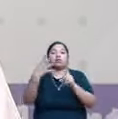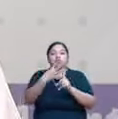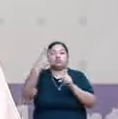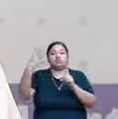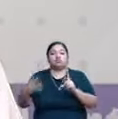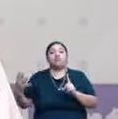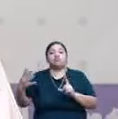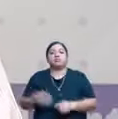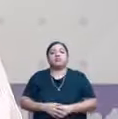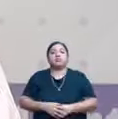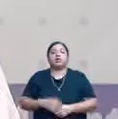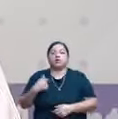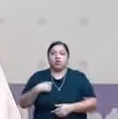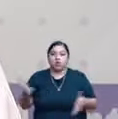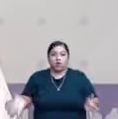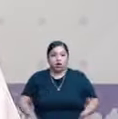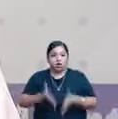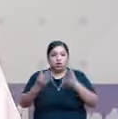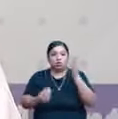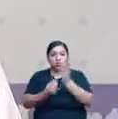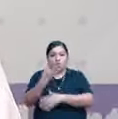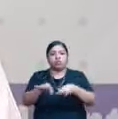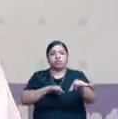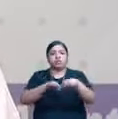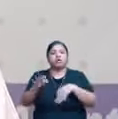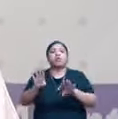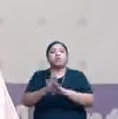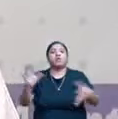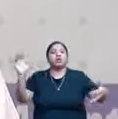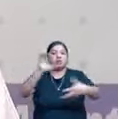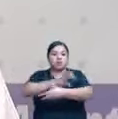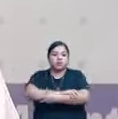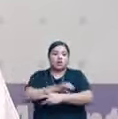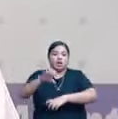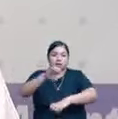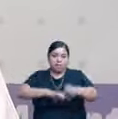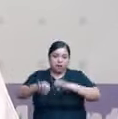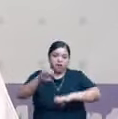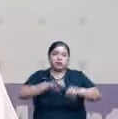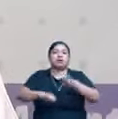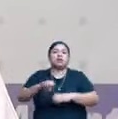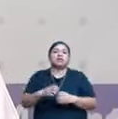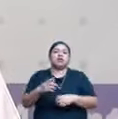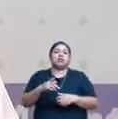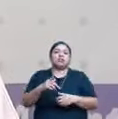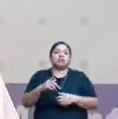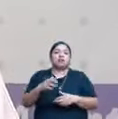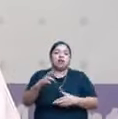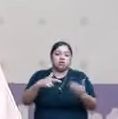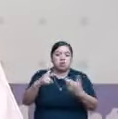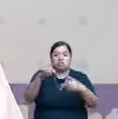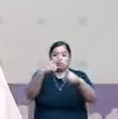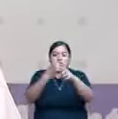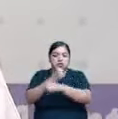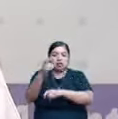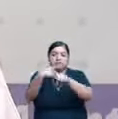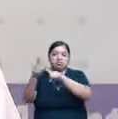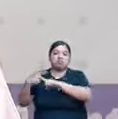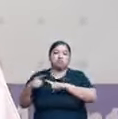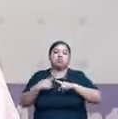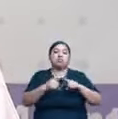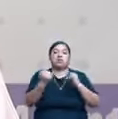la creación de fuentes de empleo mediante alianzas con empresas locales, regionales y estatales. Finalmente,